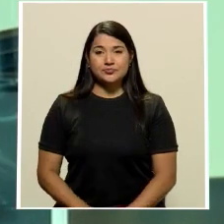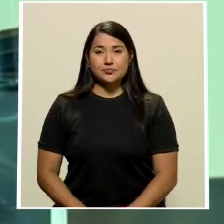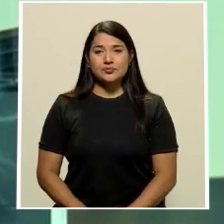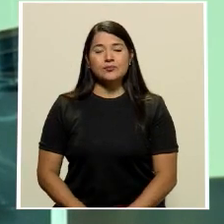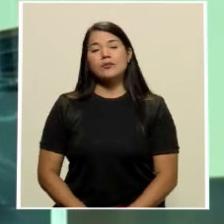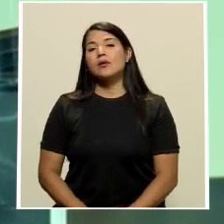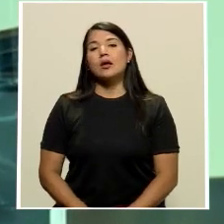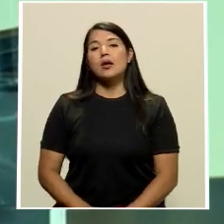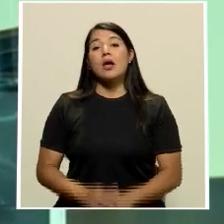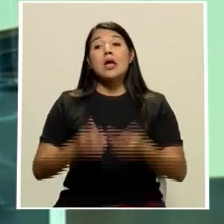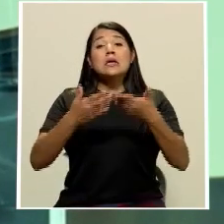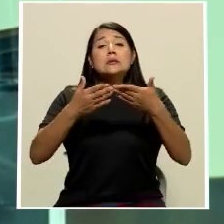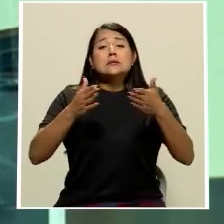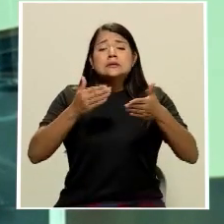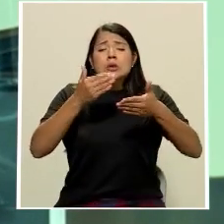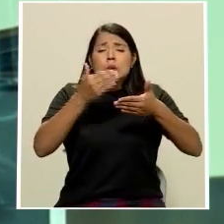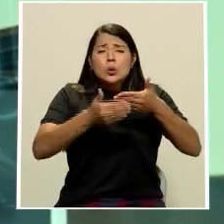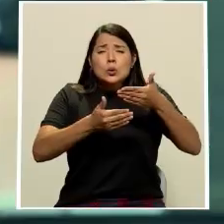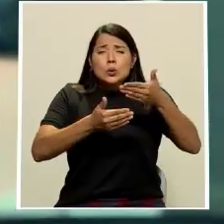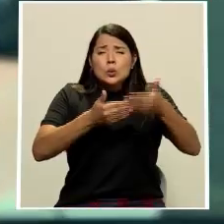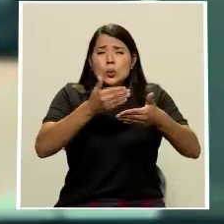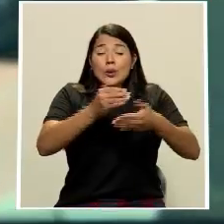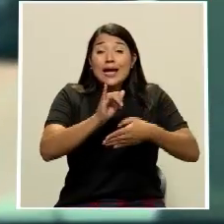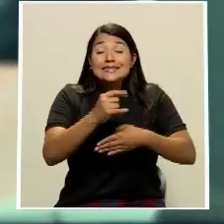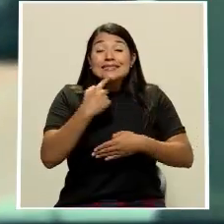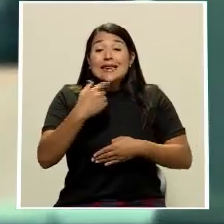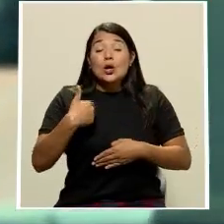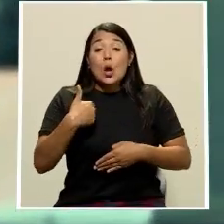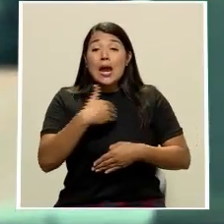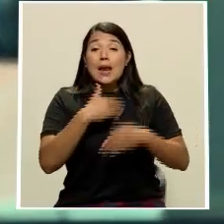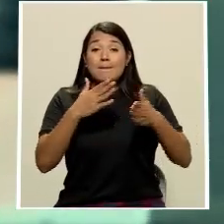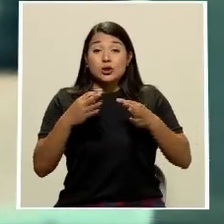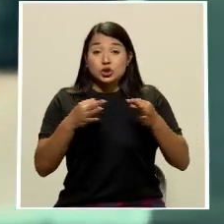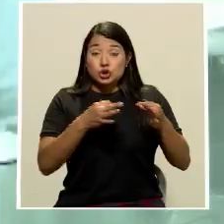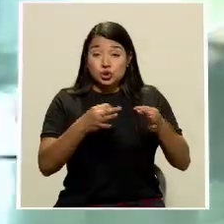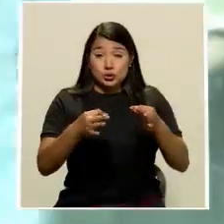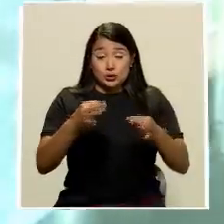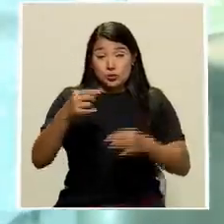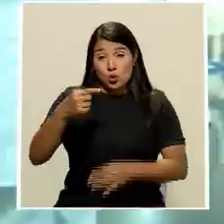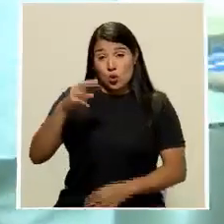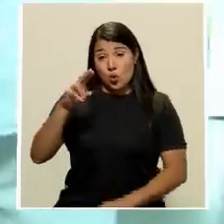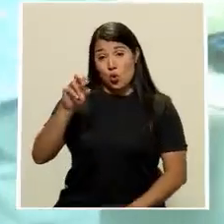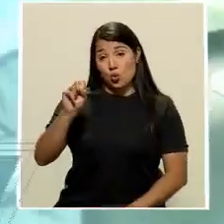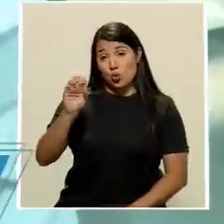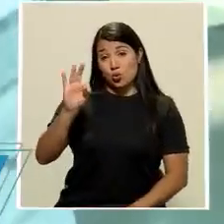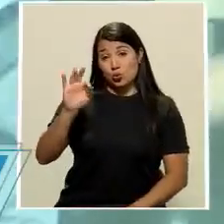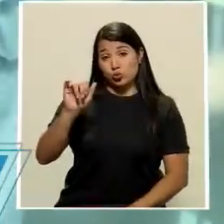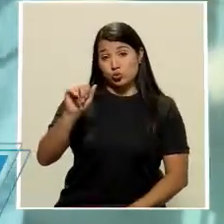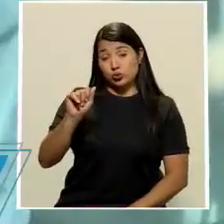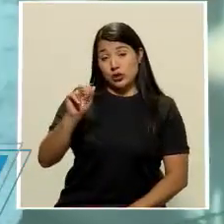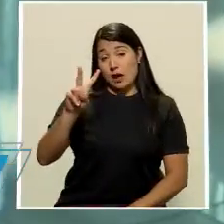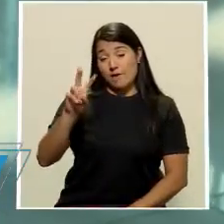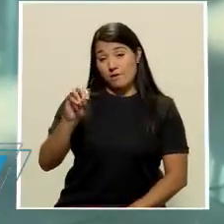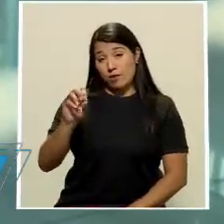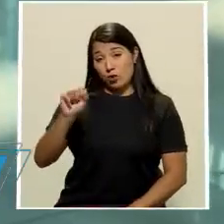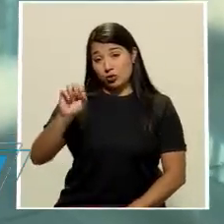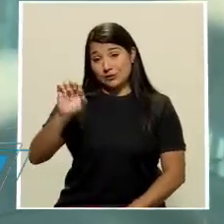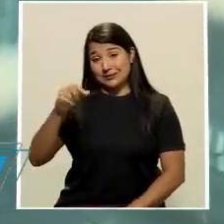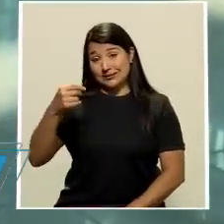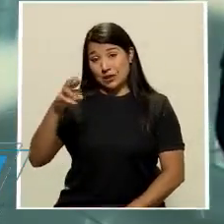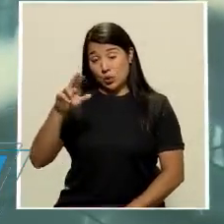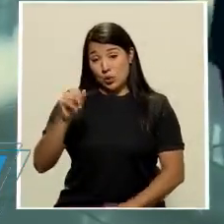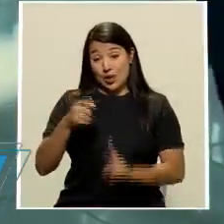Se trata de una apertura gradual, así lo indicó el ministro de Turismo Gustavo Segura, quien afirmó que desde el 1 de septiembre el